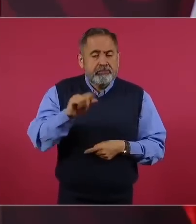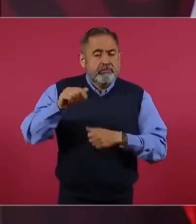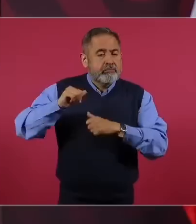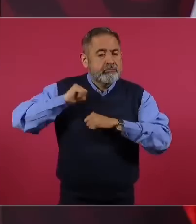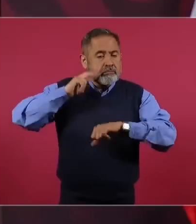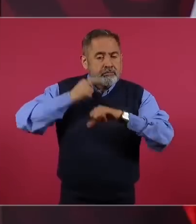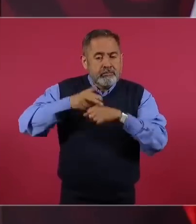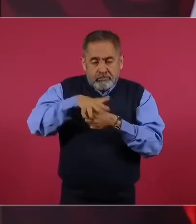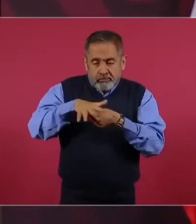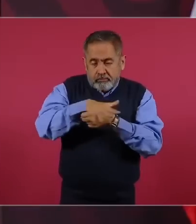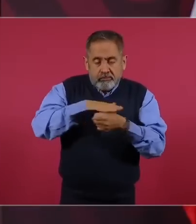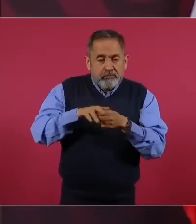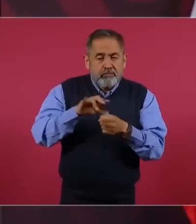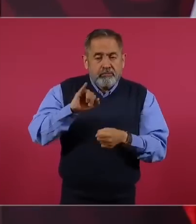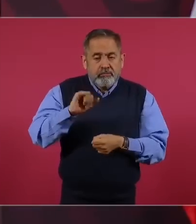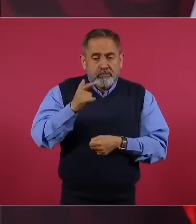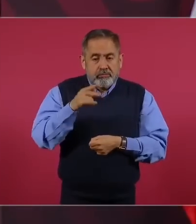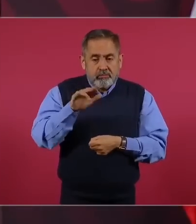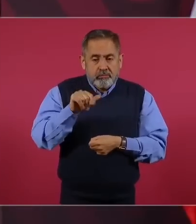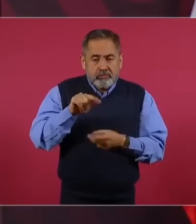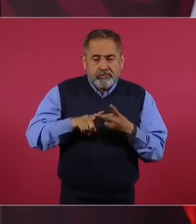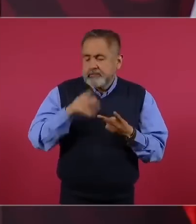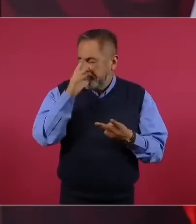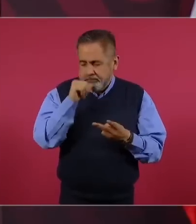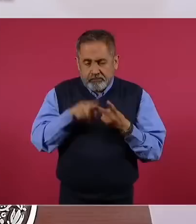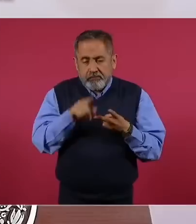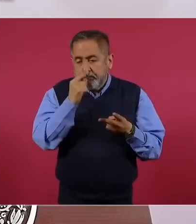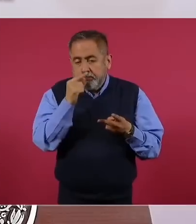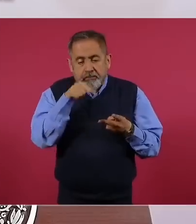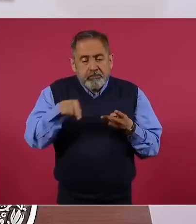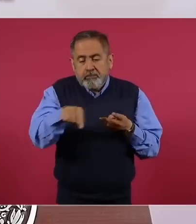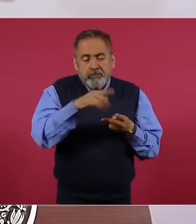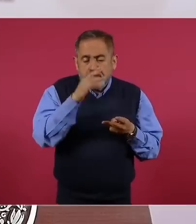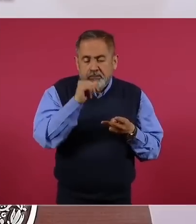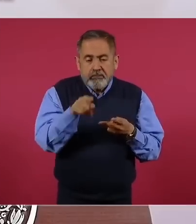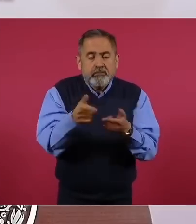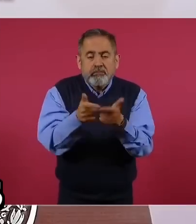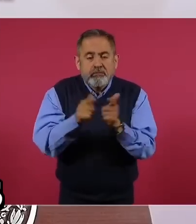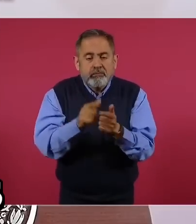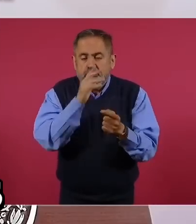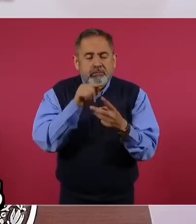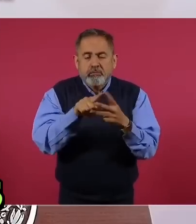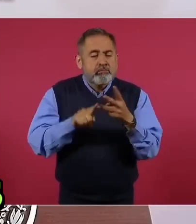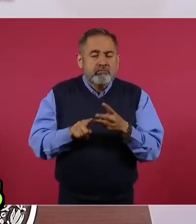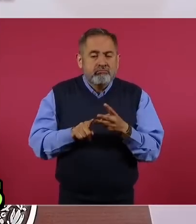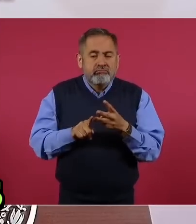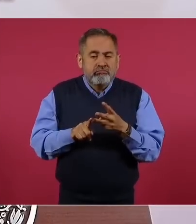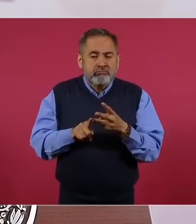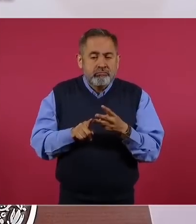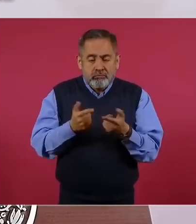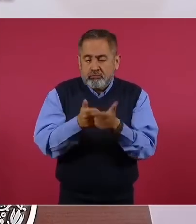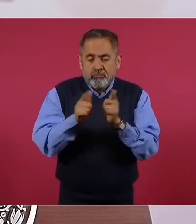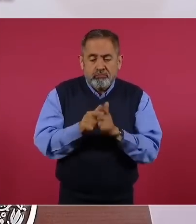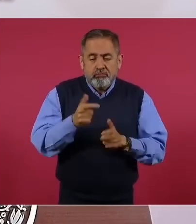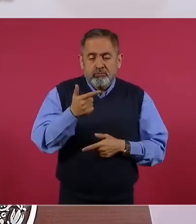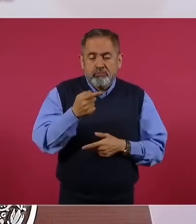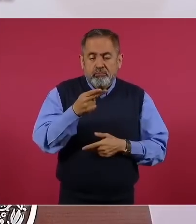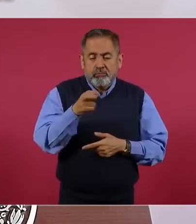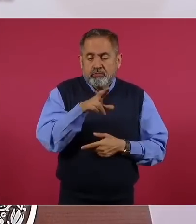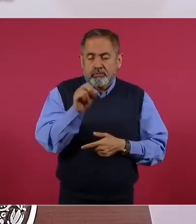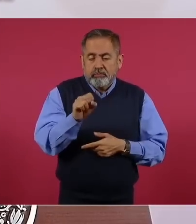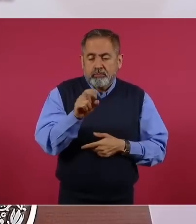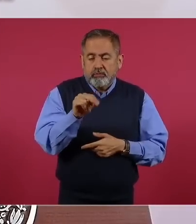local, ni las policías, ni este grupo de Guerreros Unidos,